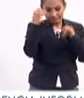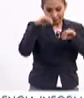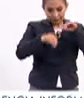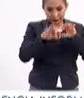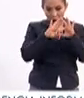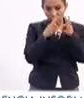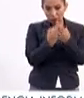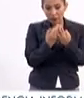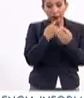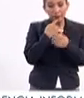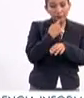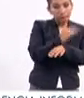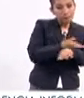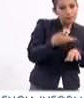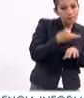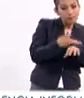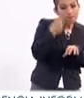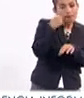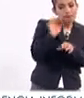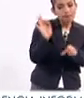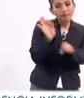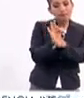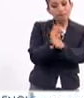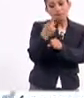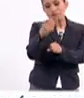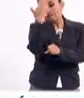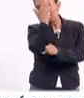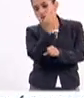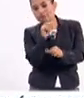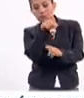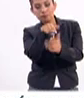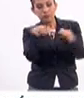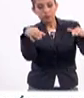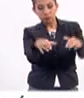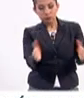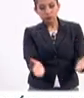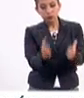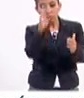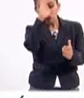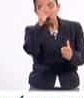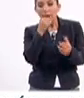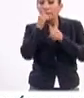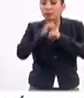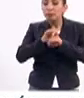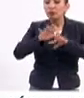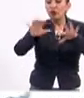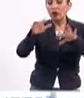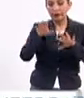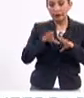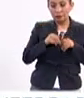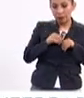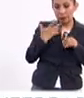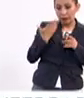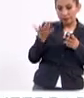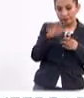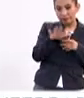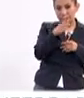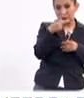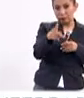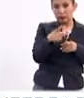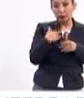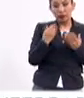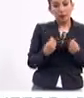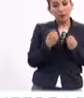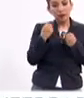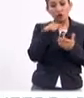un modelo de gestión para fortalecer las capacidades locales de promotores culturales y apropiarse de la infraestructura,